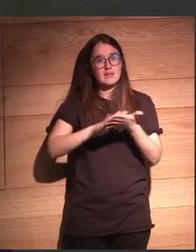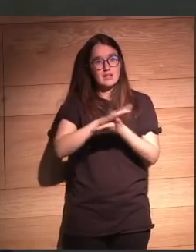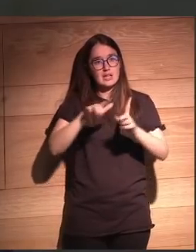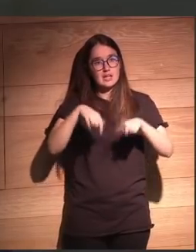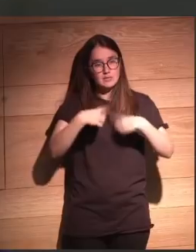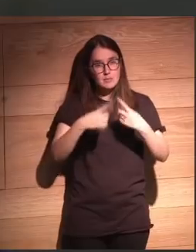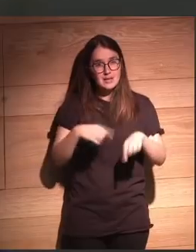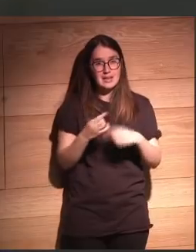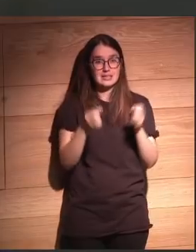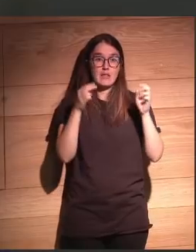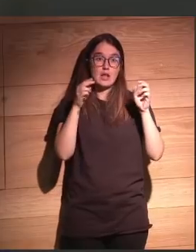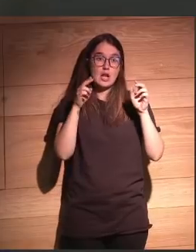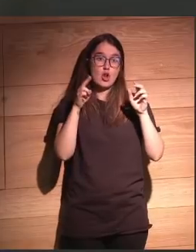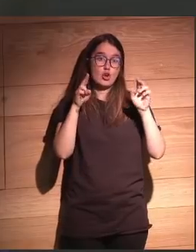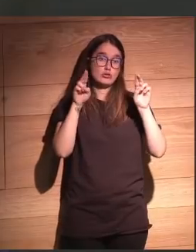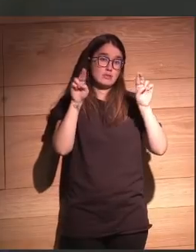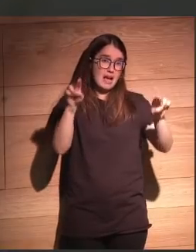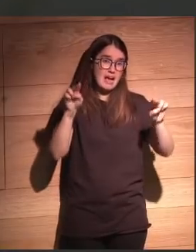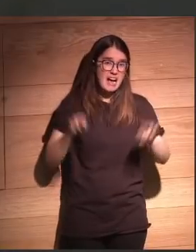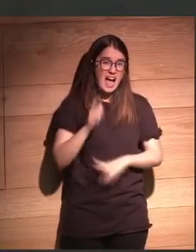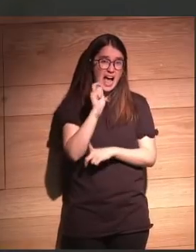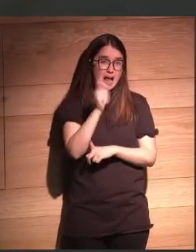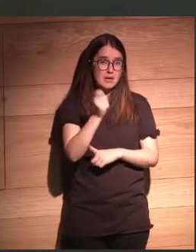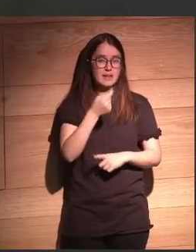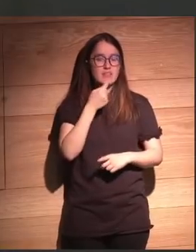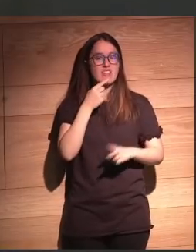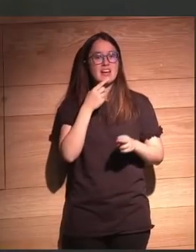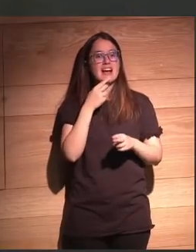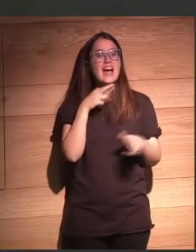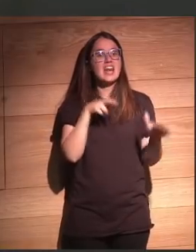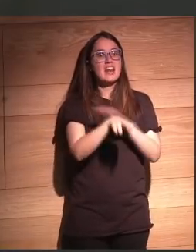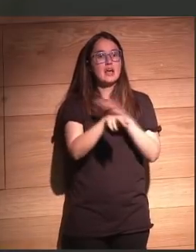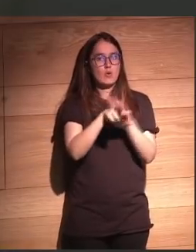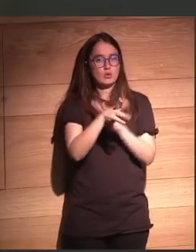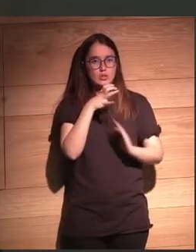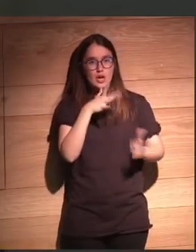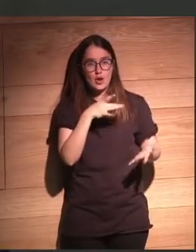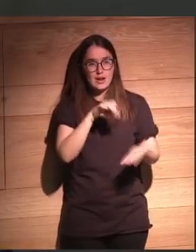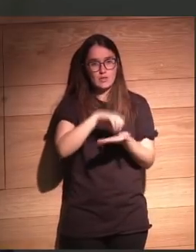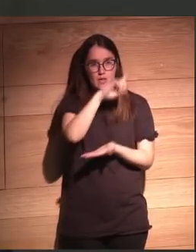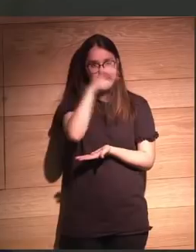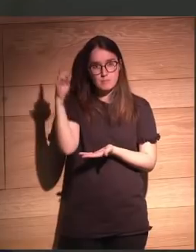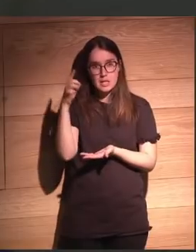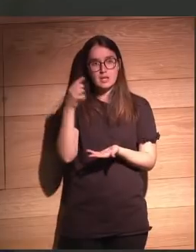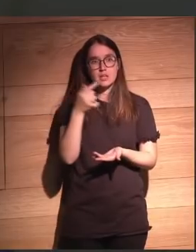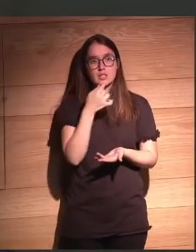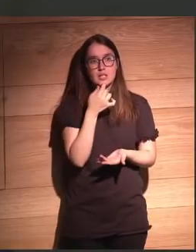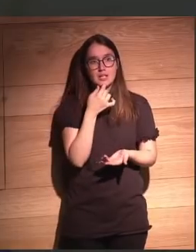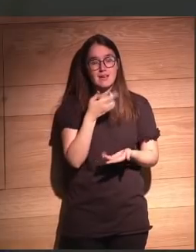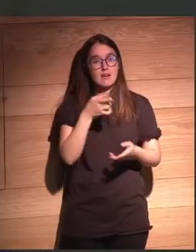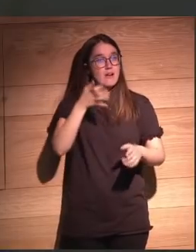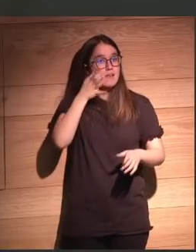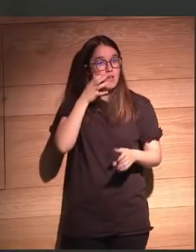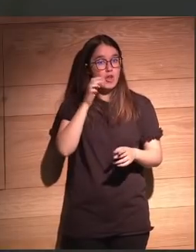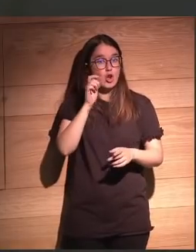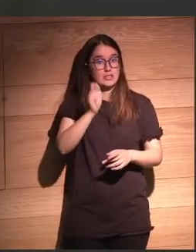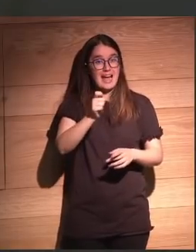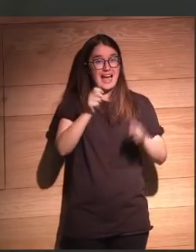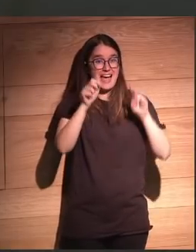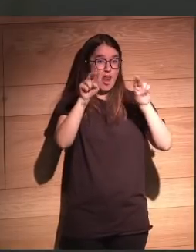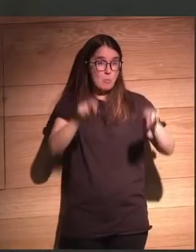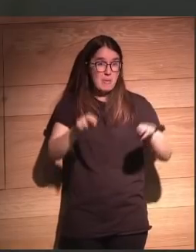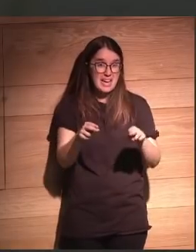los albergues, esas cosas que llaman recursos ahora en Madrid, en la ciudad de Madrid, y que realmente los albergues no son nada más que